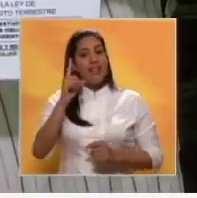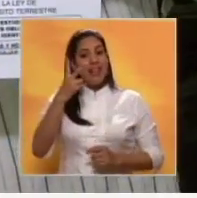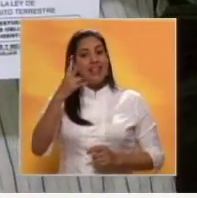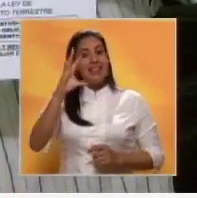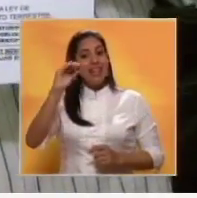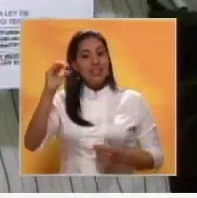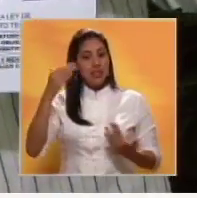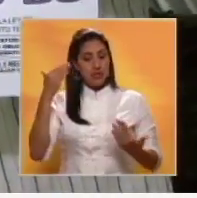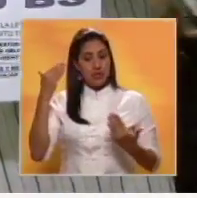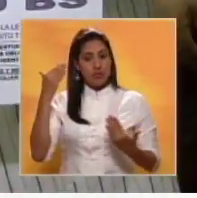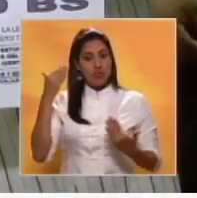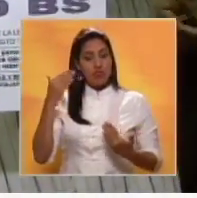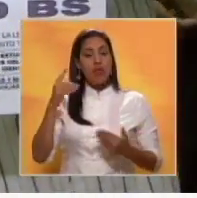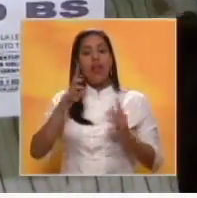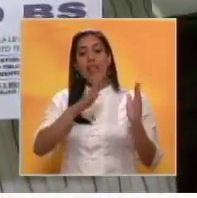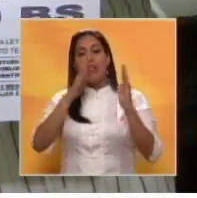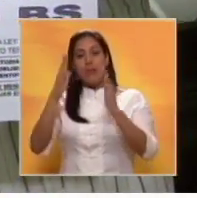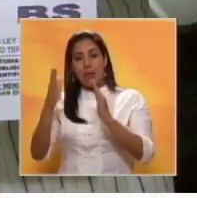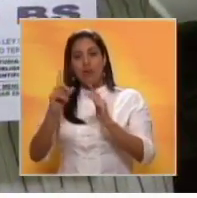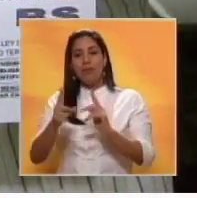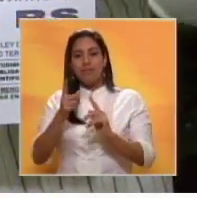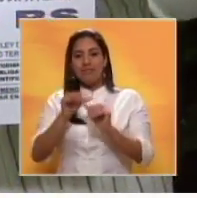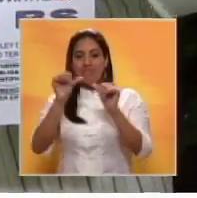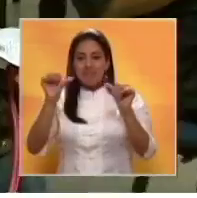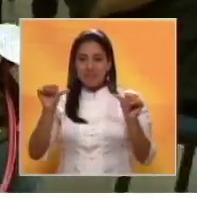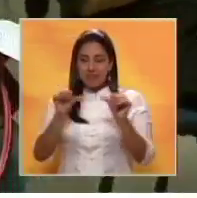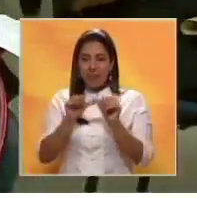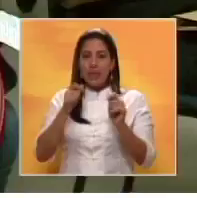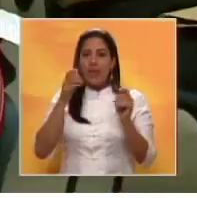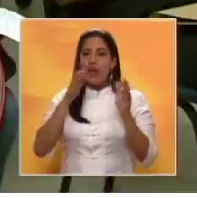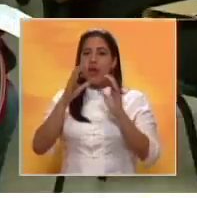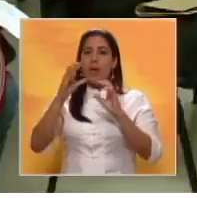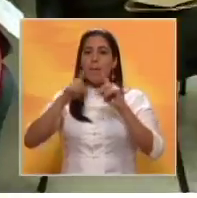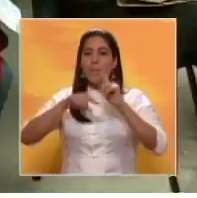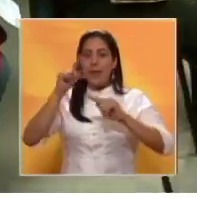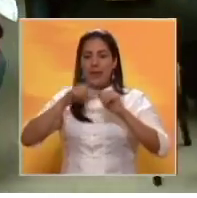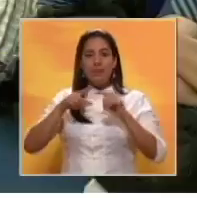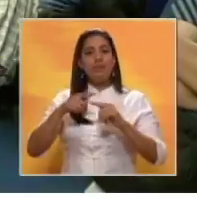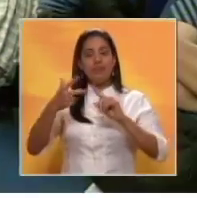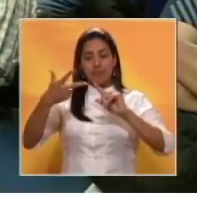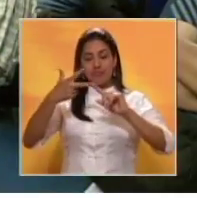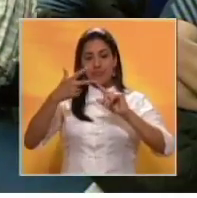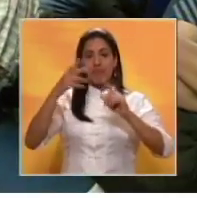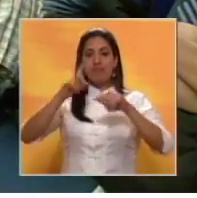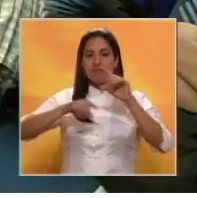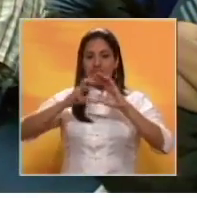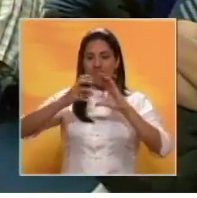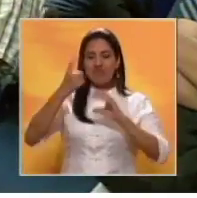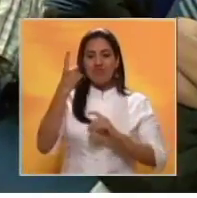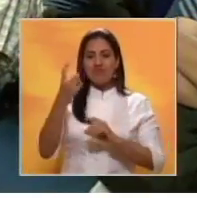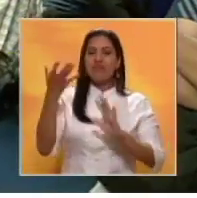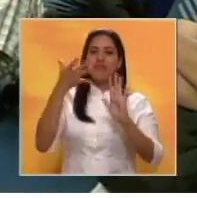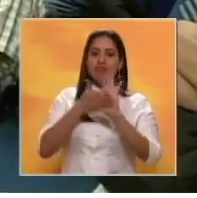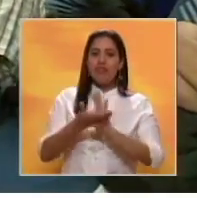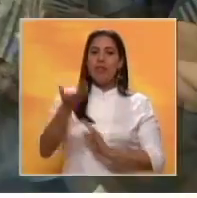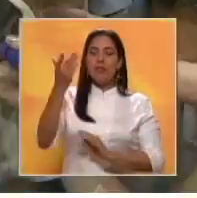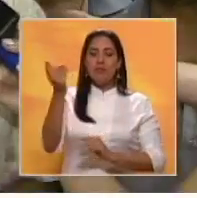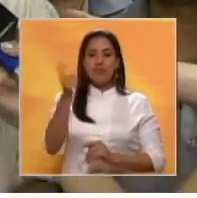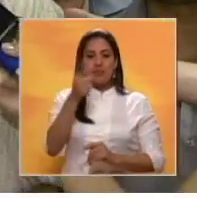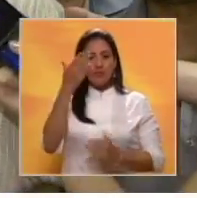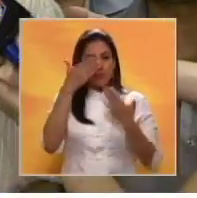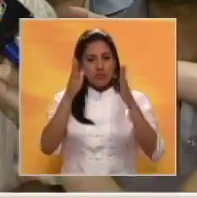300 bolívares. El segundo tiene que ver con un sistema de distribución de insumos y el tercero es el relativo a la tarifa